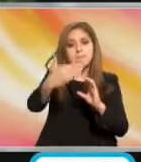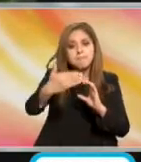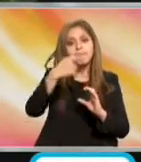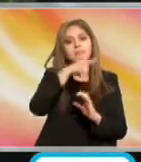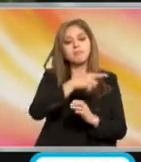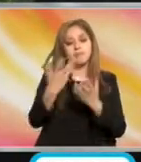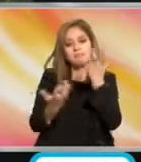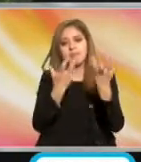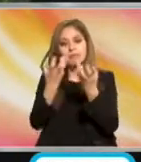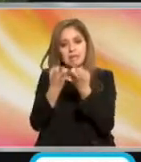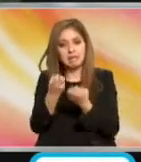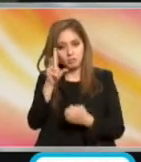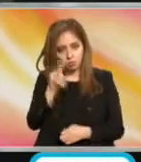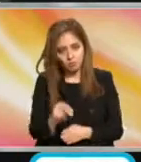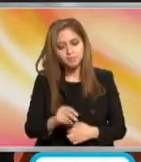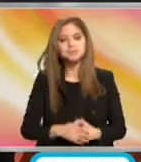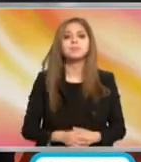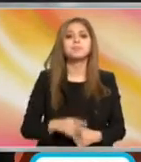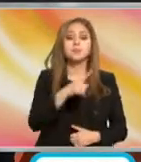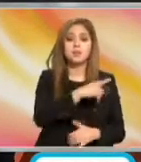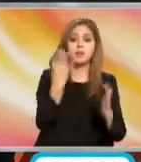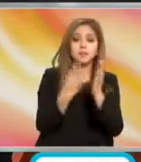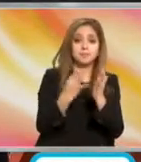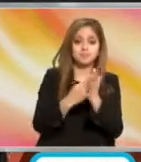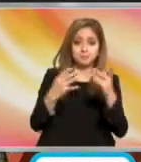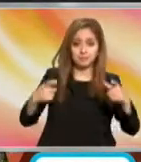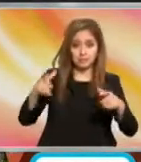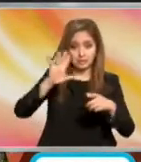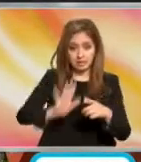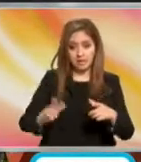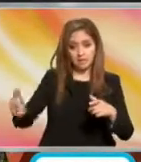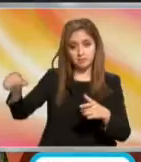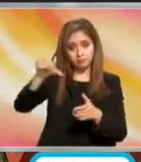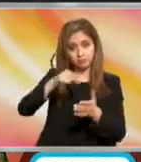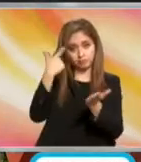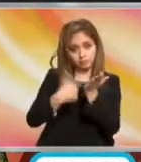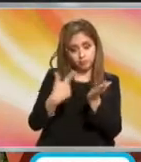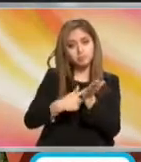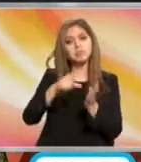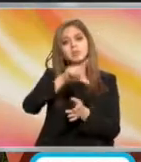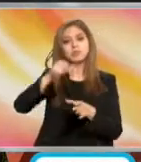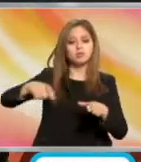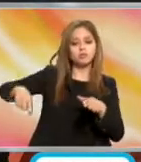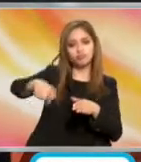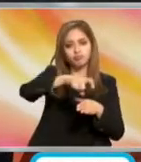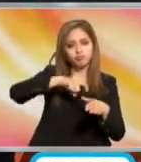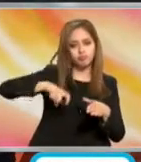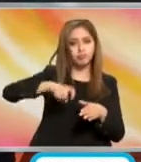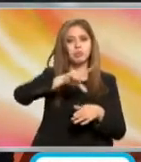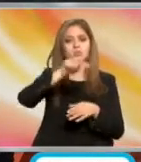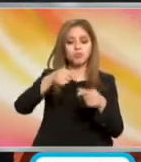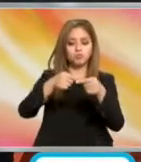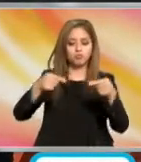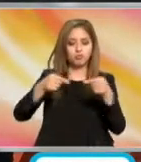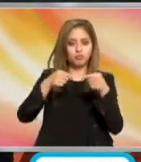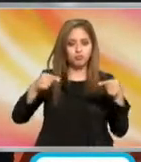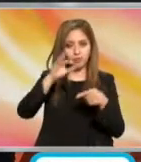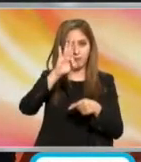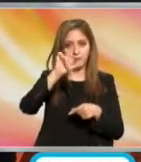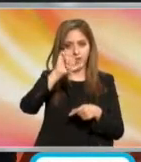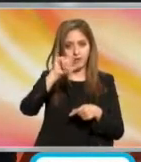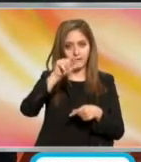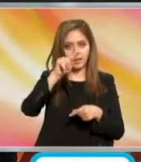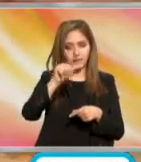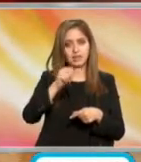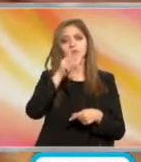ok, tenemos en nuestro sartén, ya pusimos tantito aceite de oliva, podemos utilizar el spray y tenemos nuestras fajitas de pollo. En este caso lo estamos